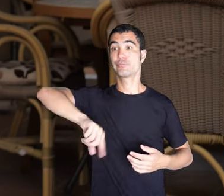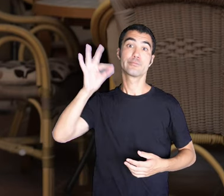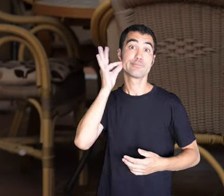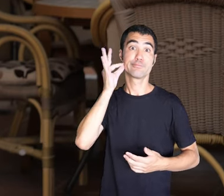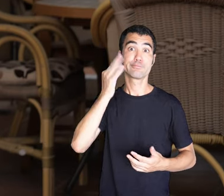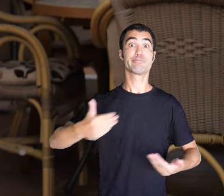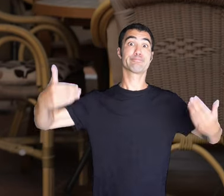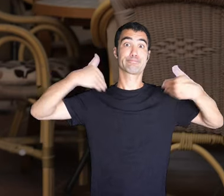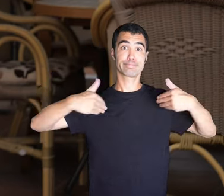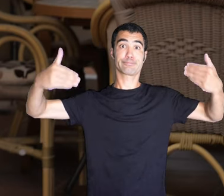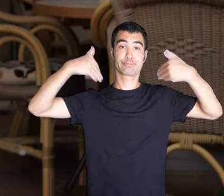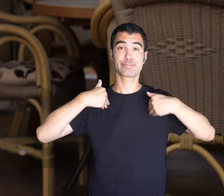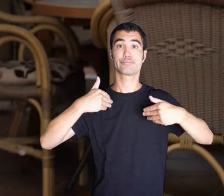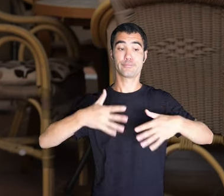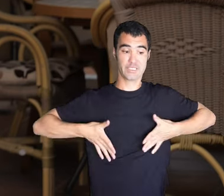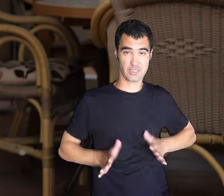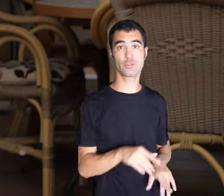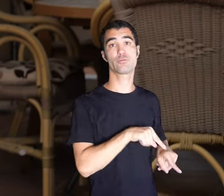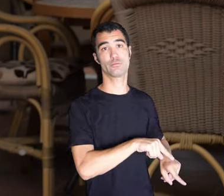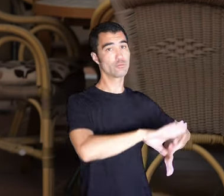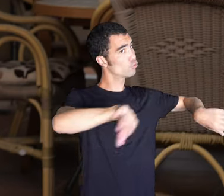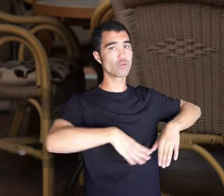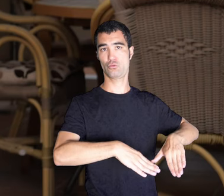se tenían que ocupar de los hijos.